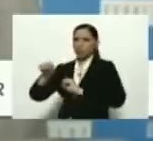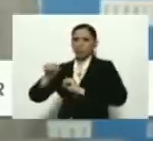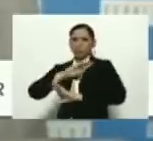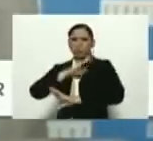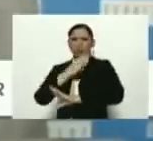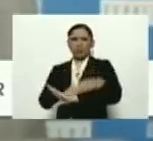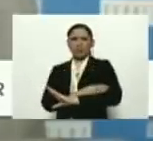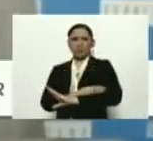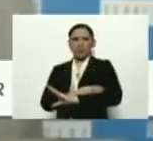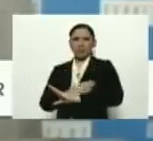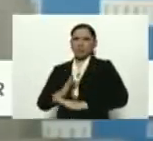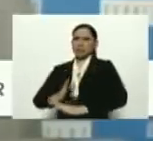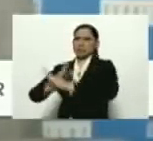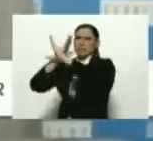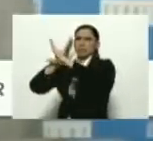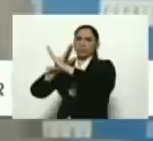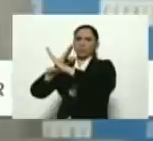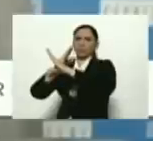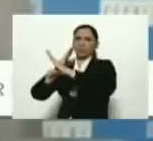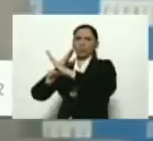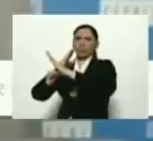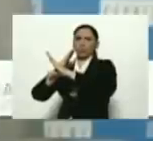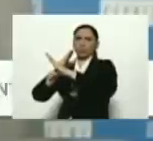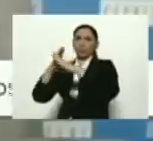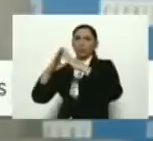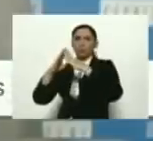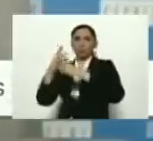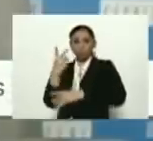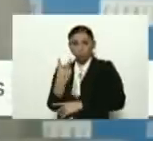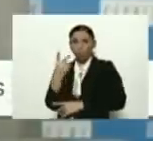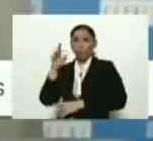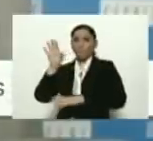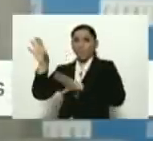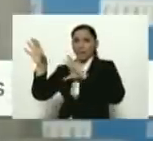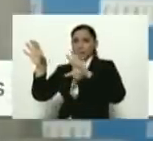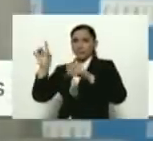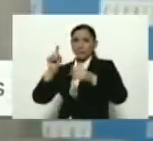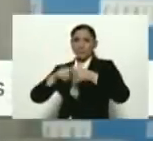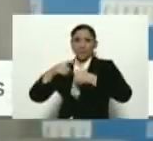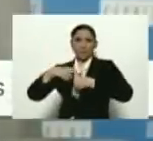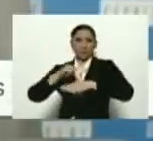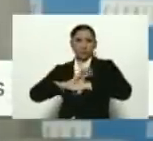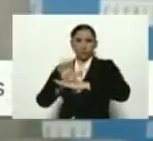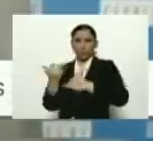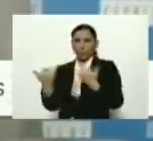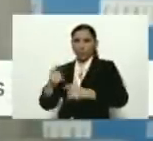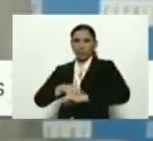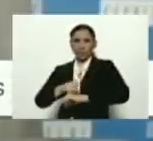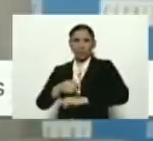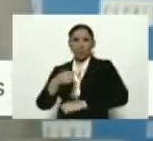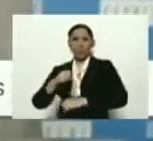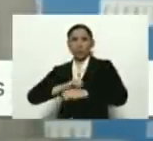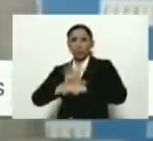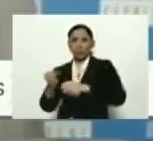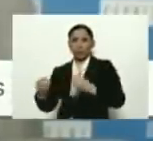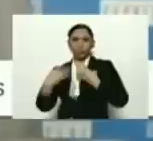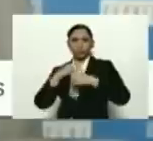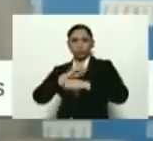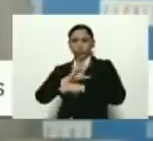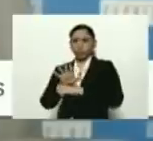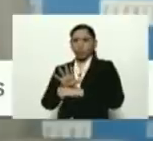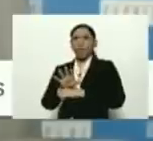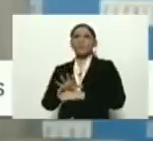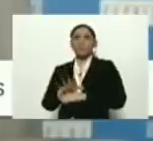fuerza las sanciones impuestas a dos de los países miembros del ALBA en tiempos de COVID-19. La CEPAL tiene una historia